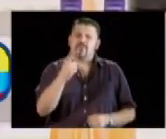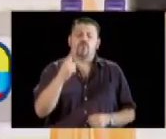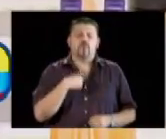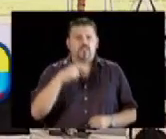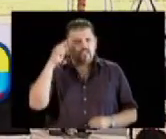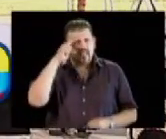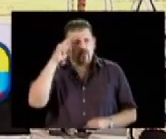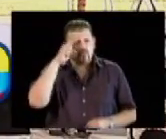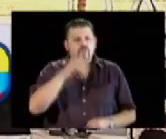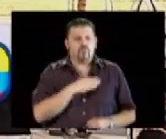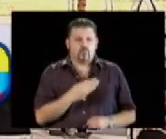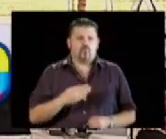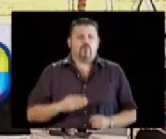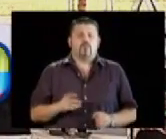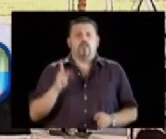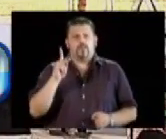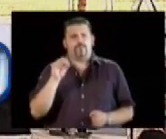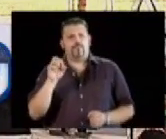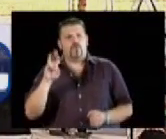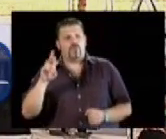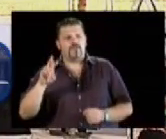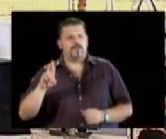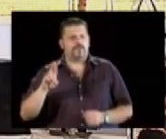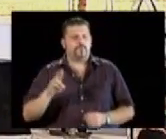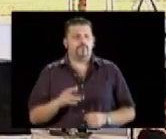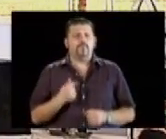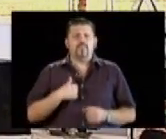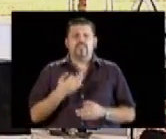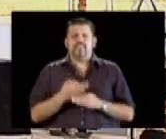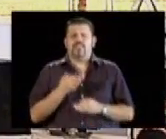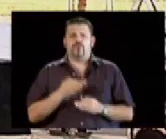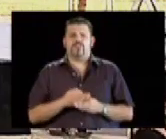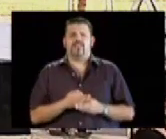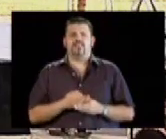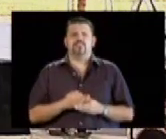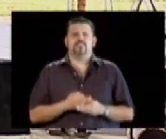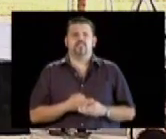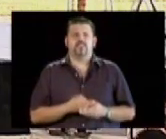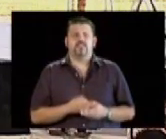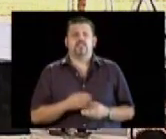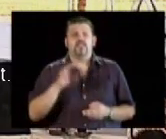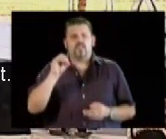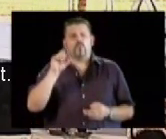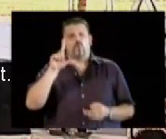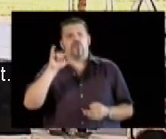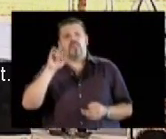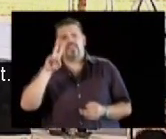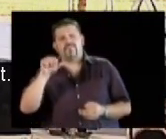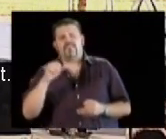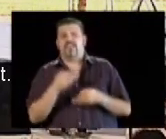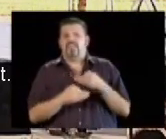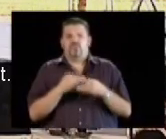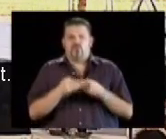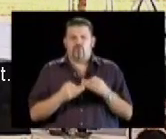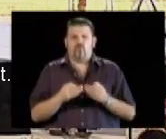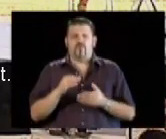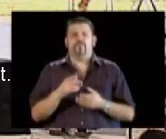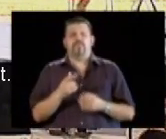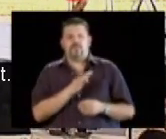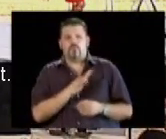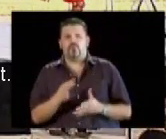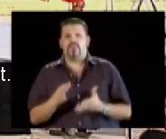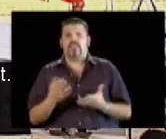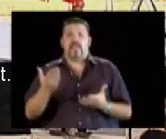Bueno, el aloe beta para la sábila, que sabemos que alivia, que desinfecta, eso es antiquísimo, desde los